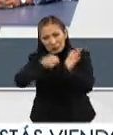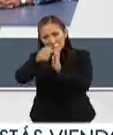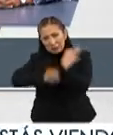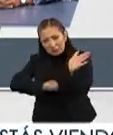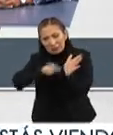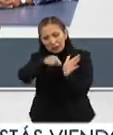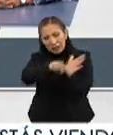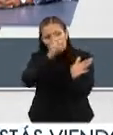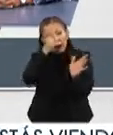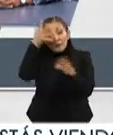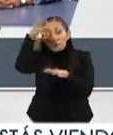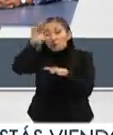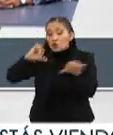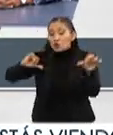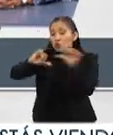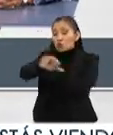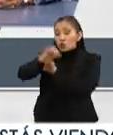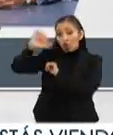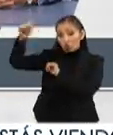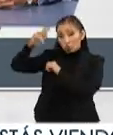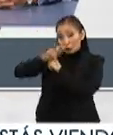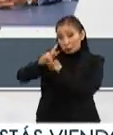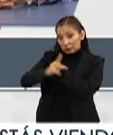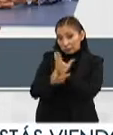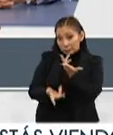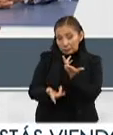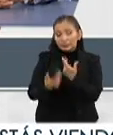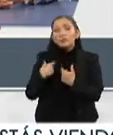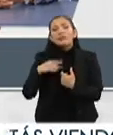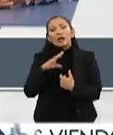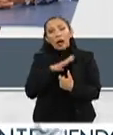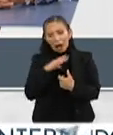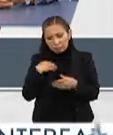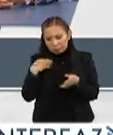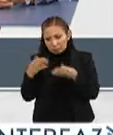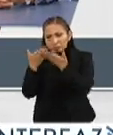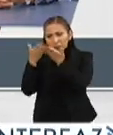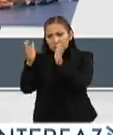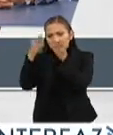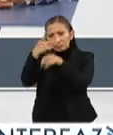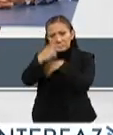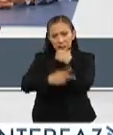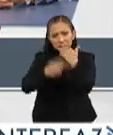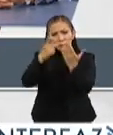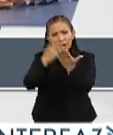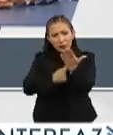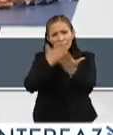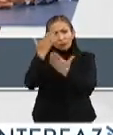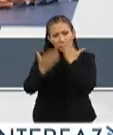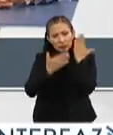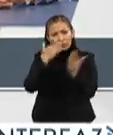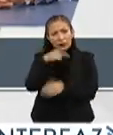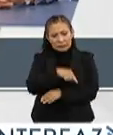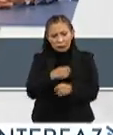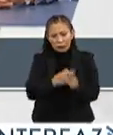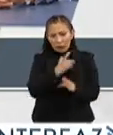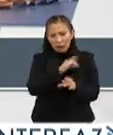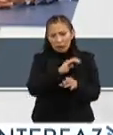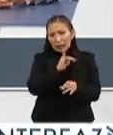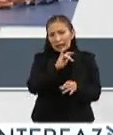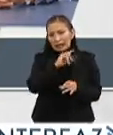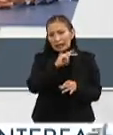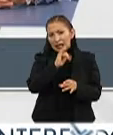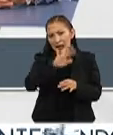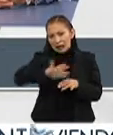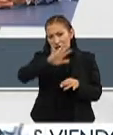poder estudiar en el extranjero. Así es, existe una alta flexibilidad en los programas de estudio, no solamente este nuevo de ingeniería